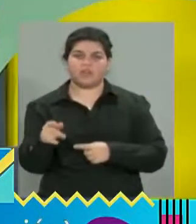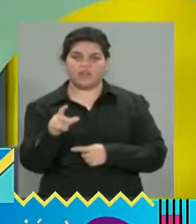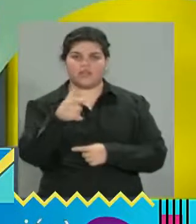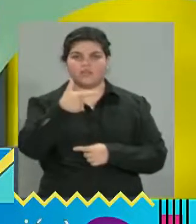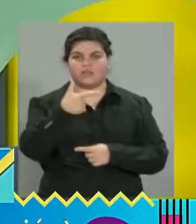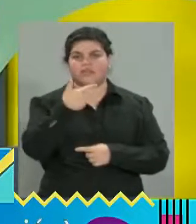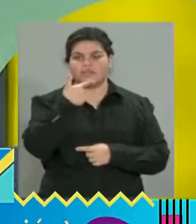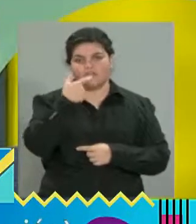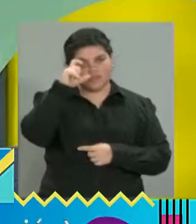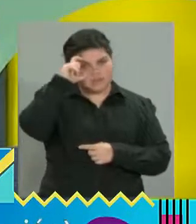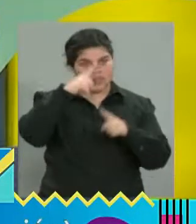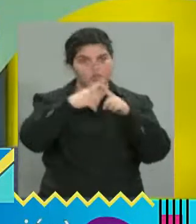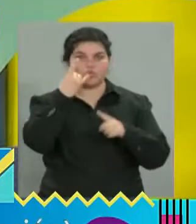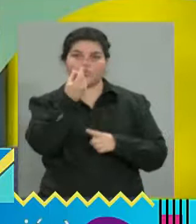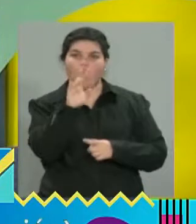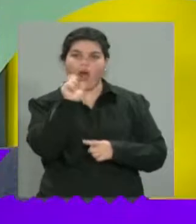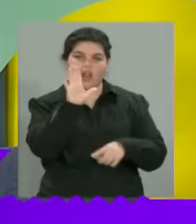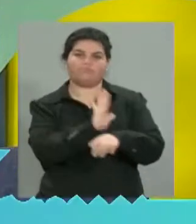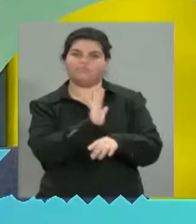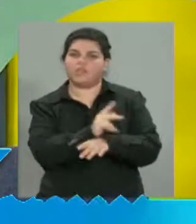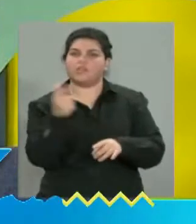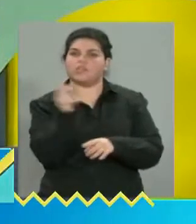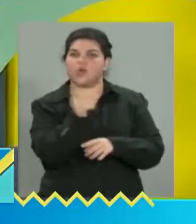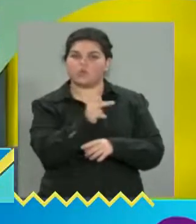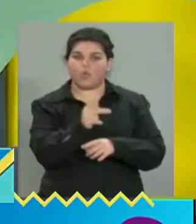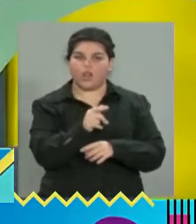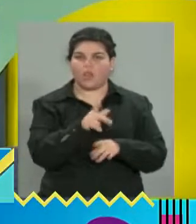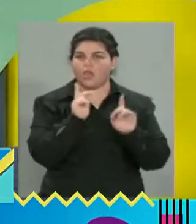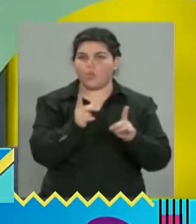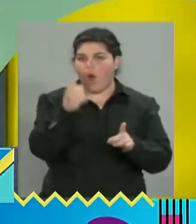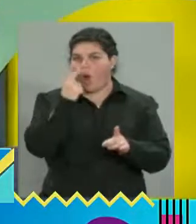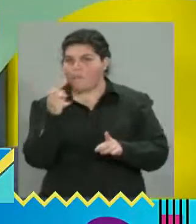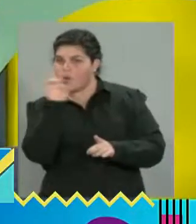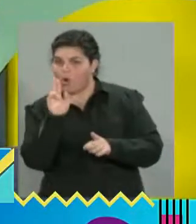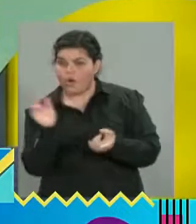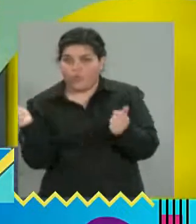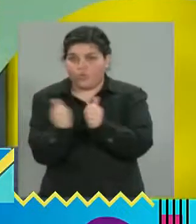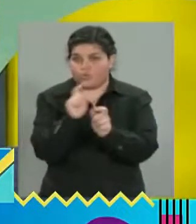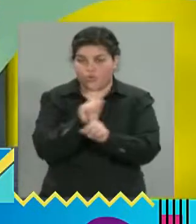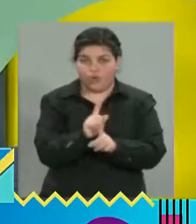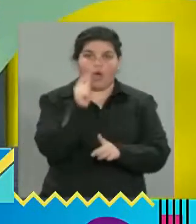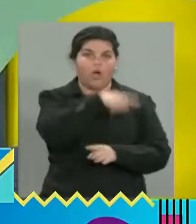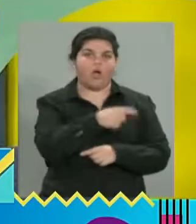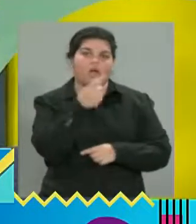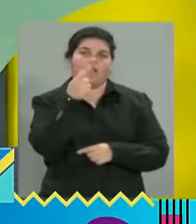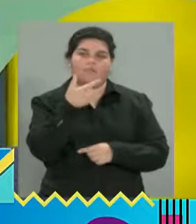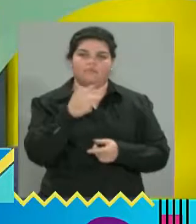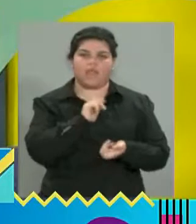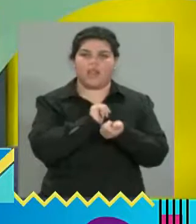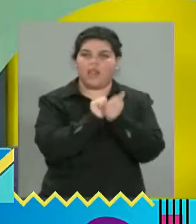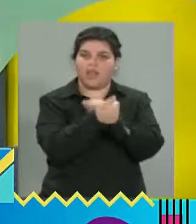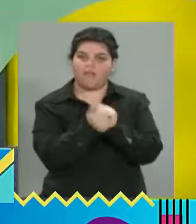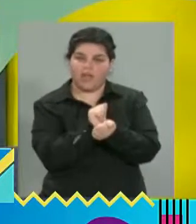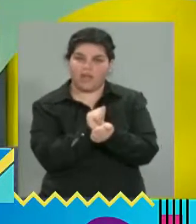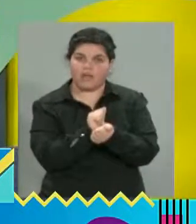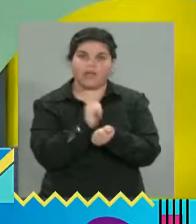orientaciones sexuales y las identidades de género que no son las heterosexuales. O sea, estoy hablando de lesbianas, gays, bisexuales y trans. ¿Por qué digo que se